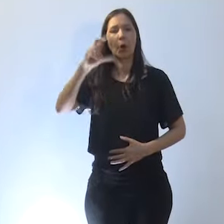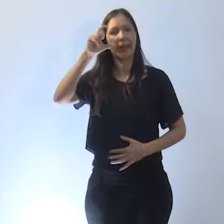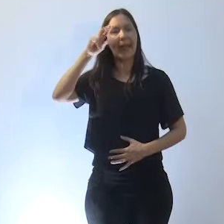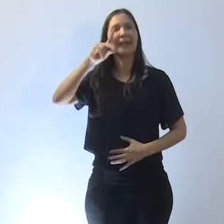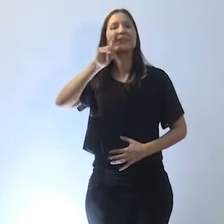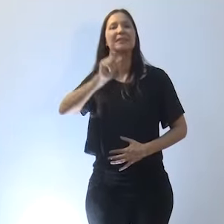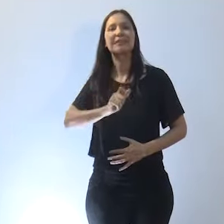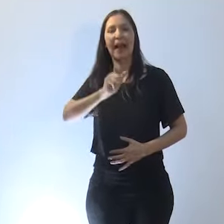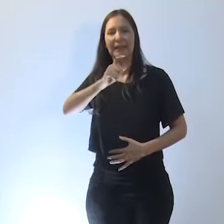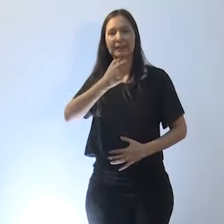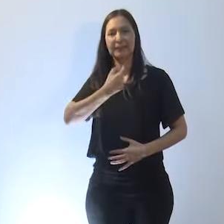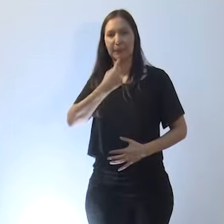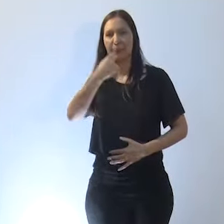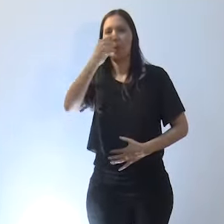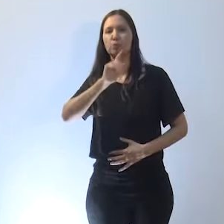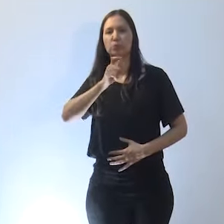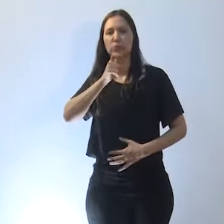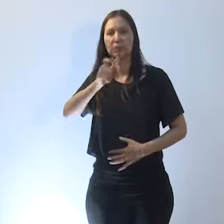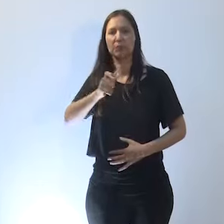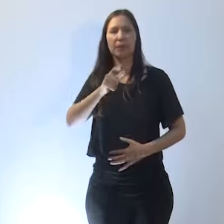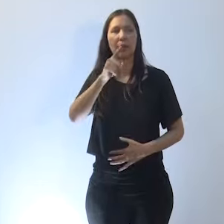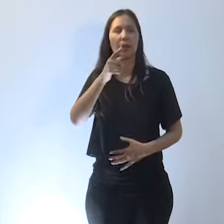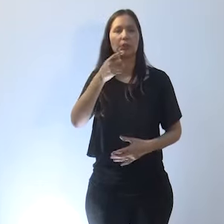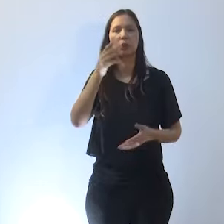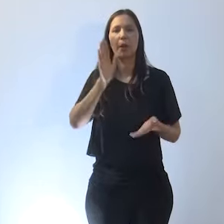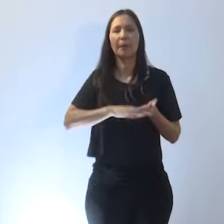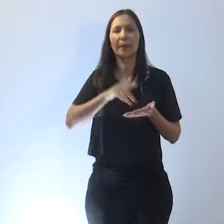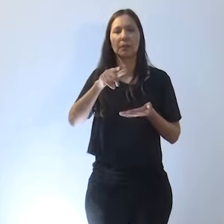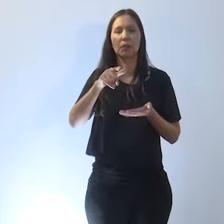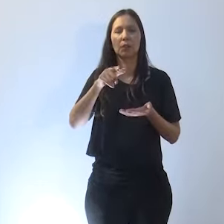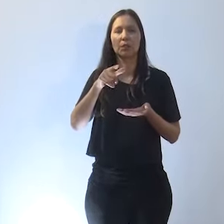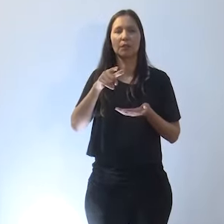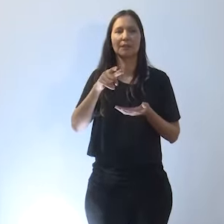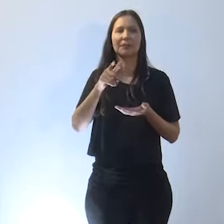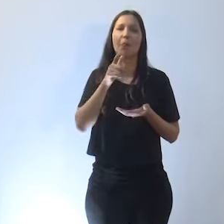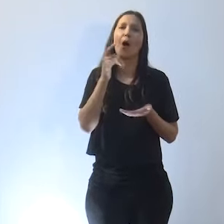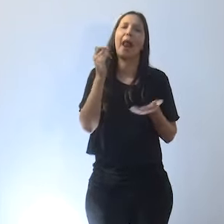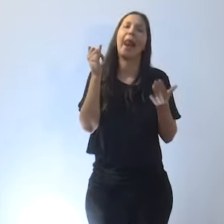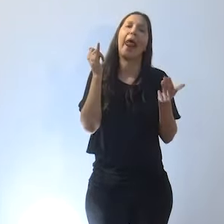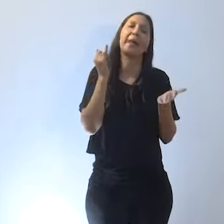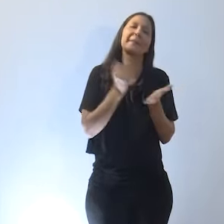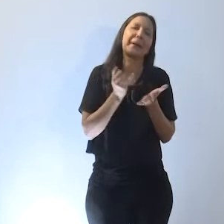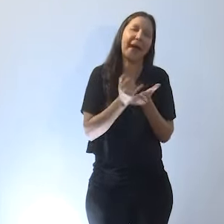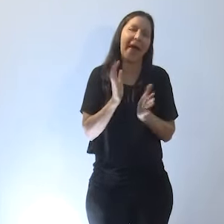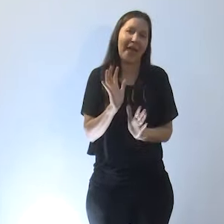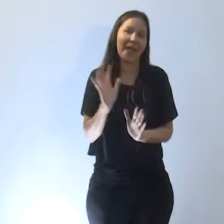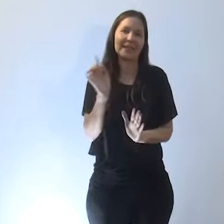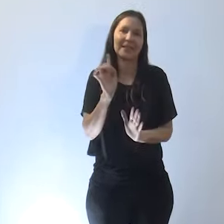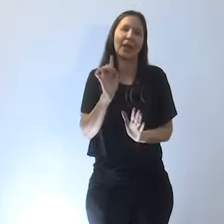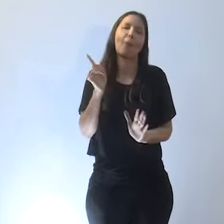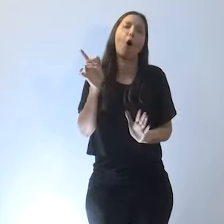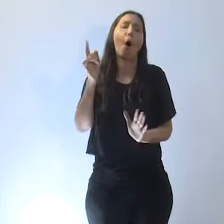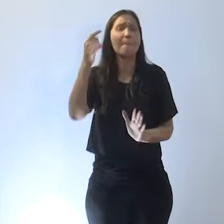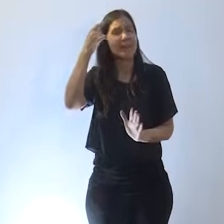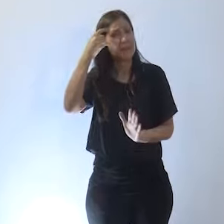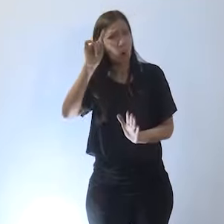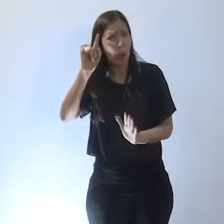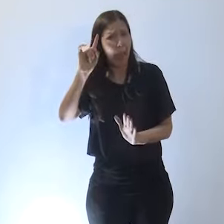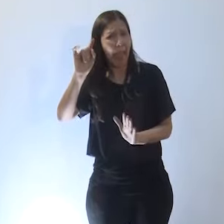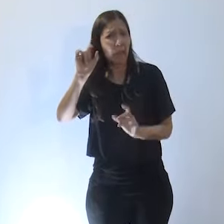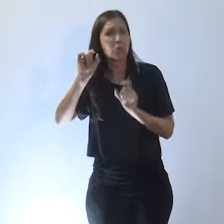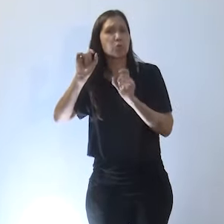ver respecto a la pavada no primero hay que decir que la pavada no es patrimonio de los jóvenes